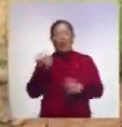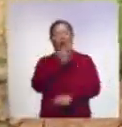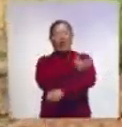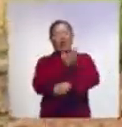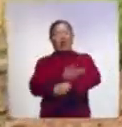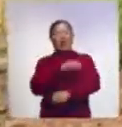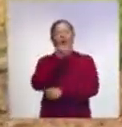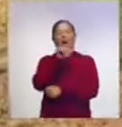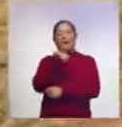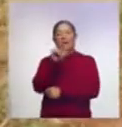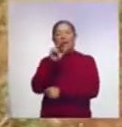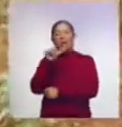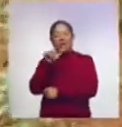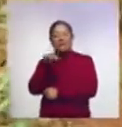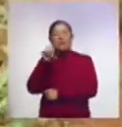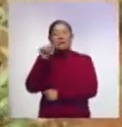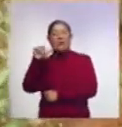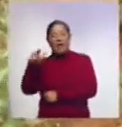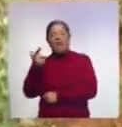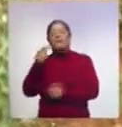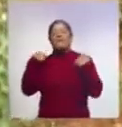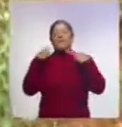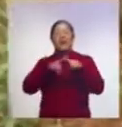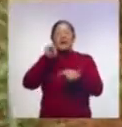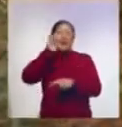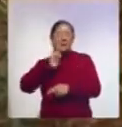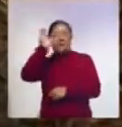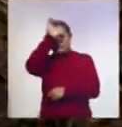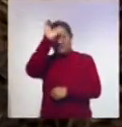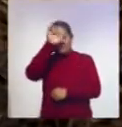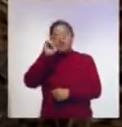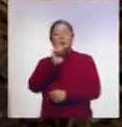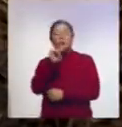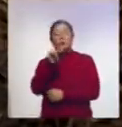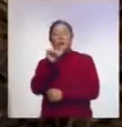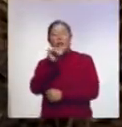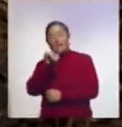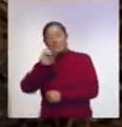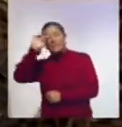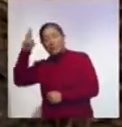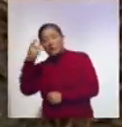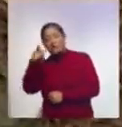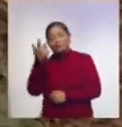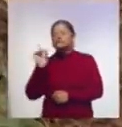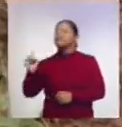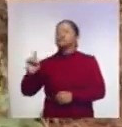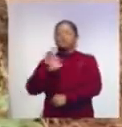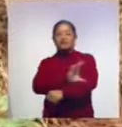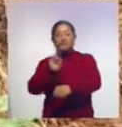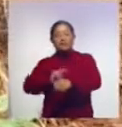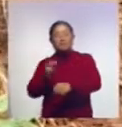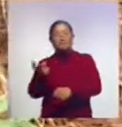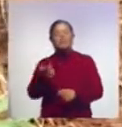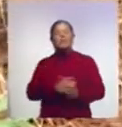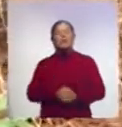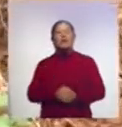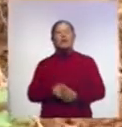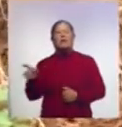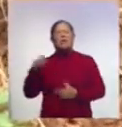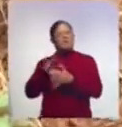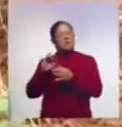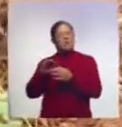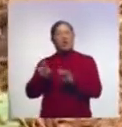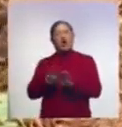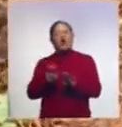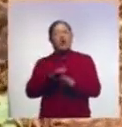Ramírez Terrazo, maestra en ciencias de la UNAM y coordinadora de los recorridos micoturísticos, quien explicó cómo eligió Tlaxcala para